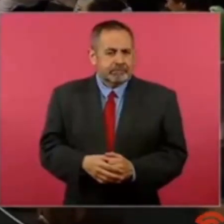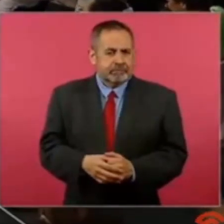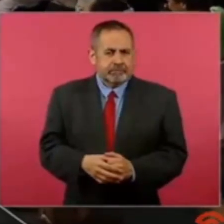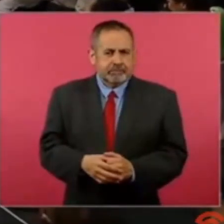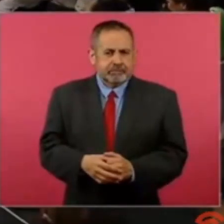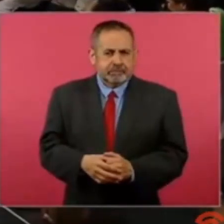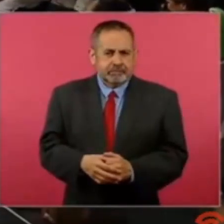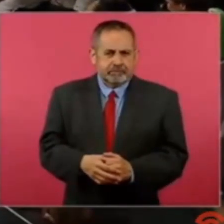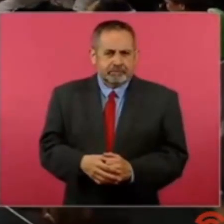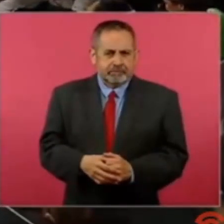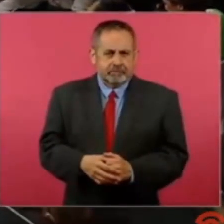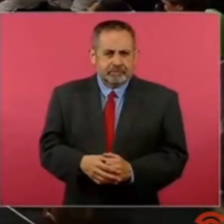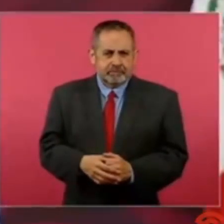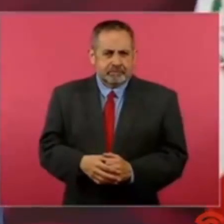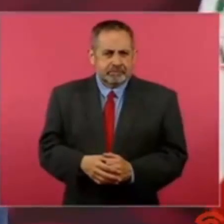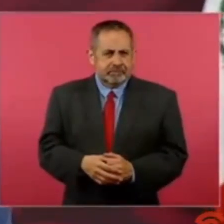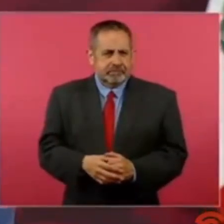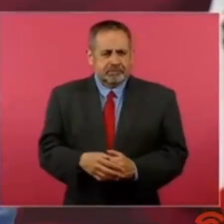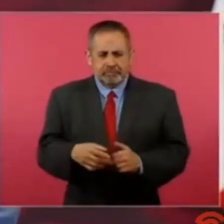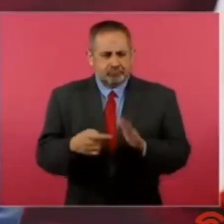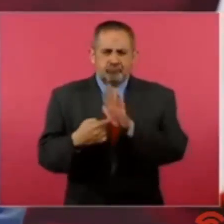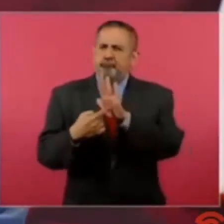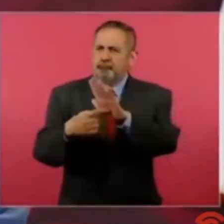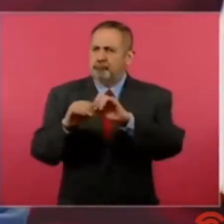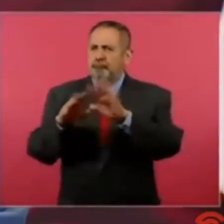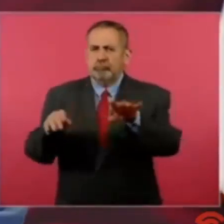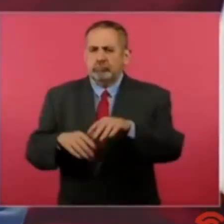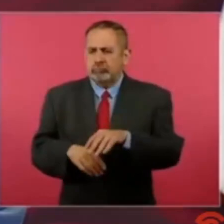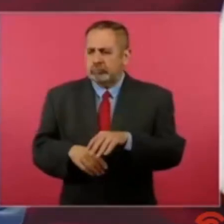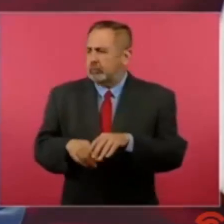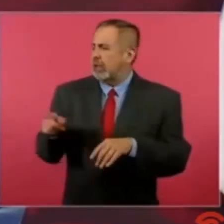que no jugamos limpio.